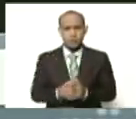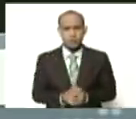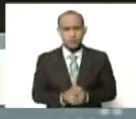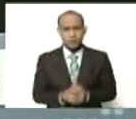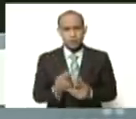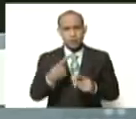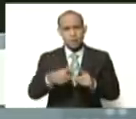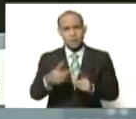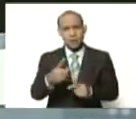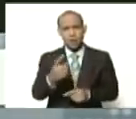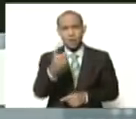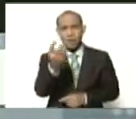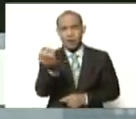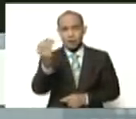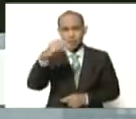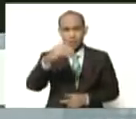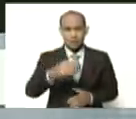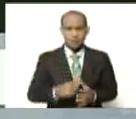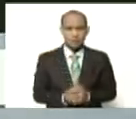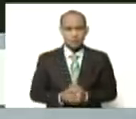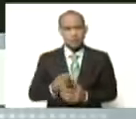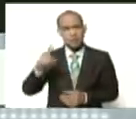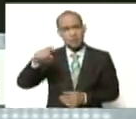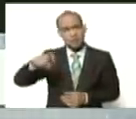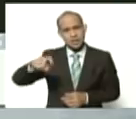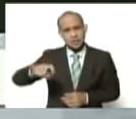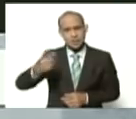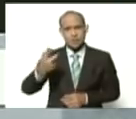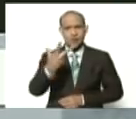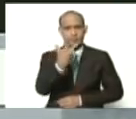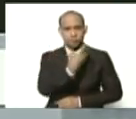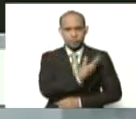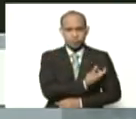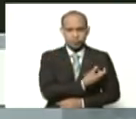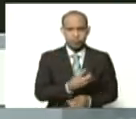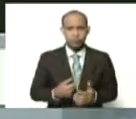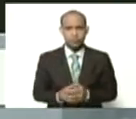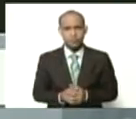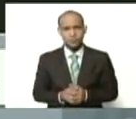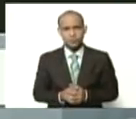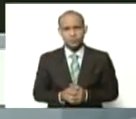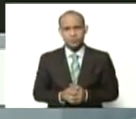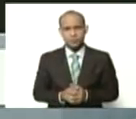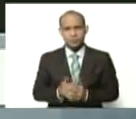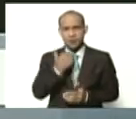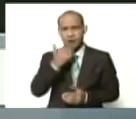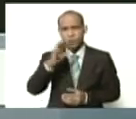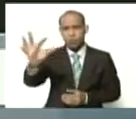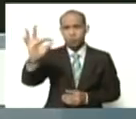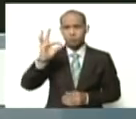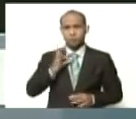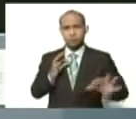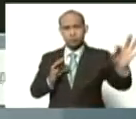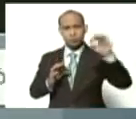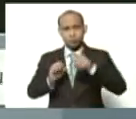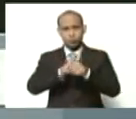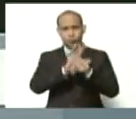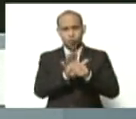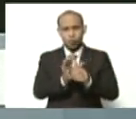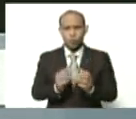no es suficiente. Necesitamos vacunarnos para no contraer la enfermedad, o si la